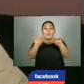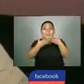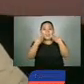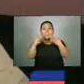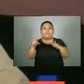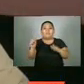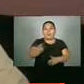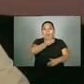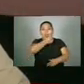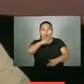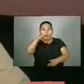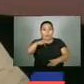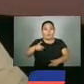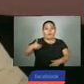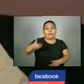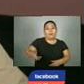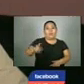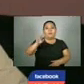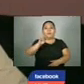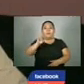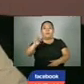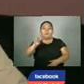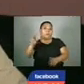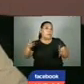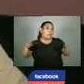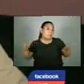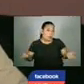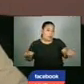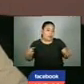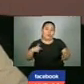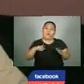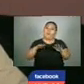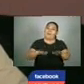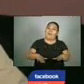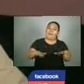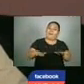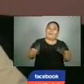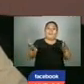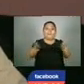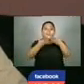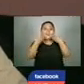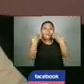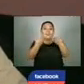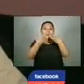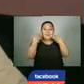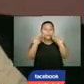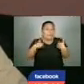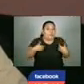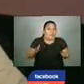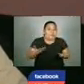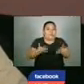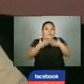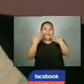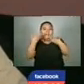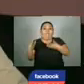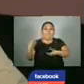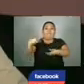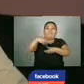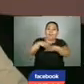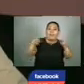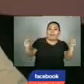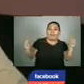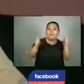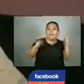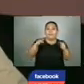en el himno Teletón de este año 2022, y pues estoy súper agradecido que me dieron la oportunidad, y pues súper feliz de ser parte de este gran